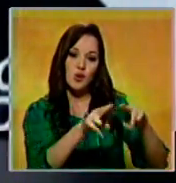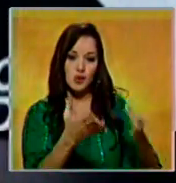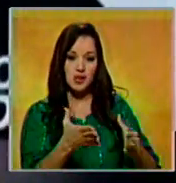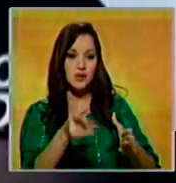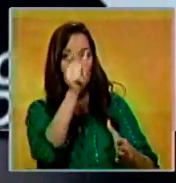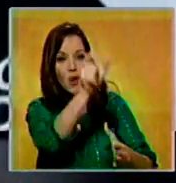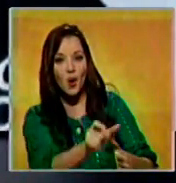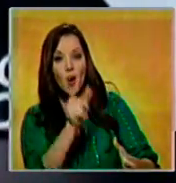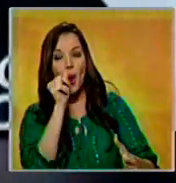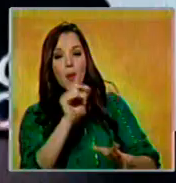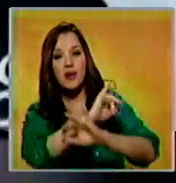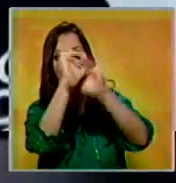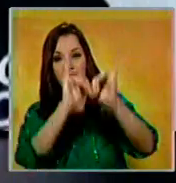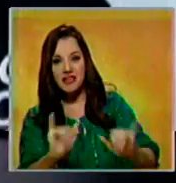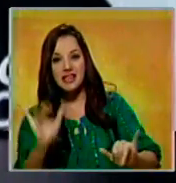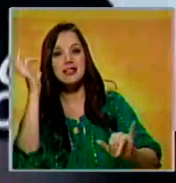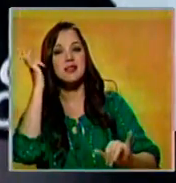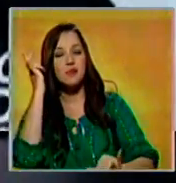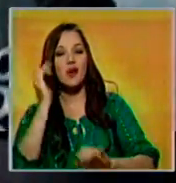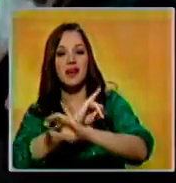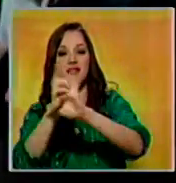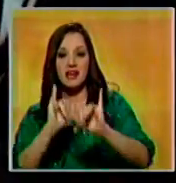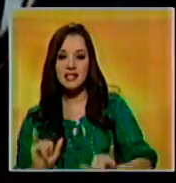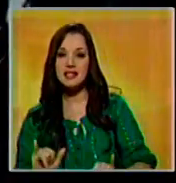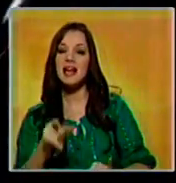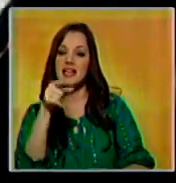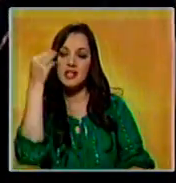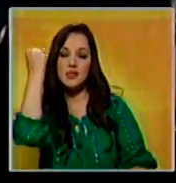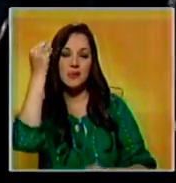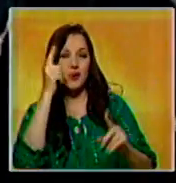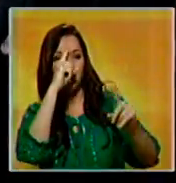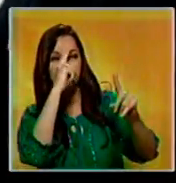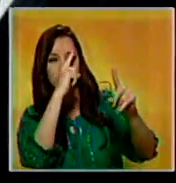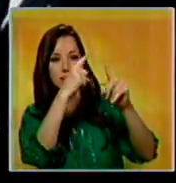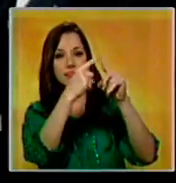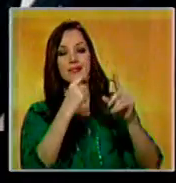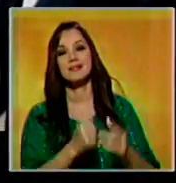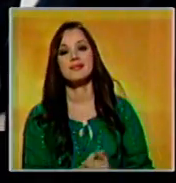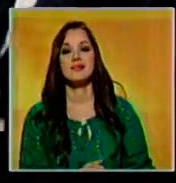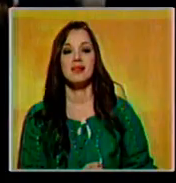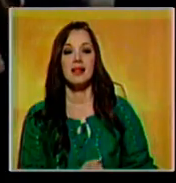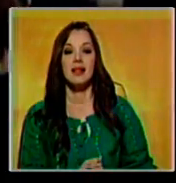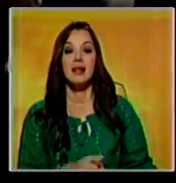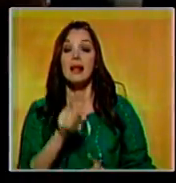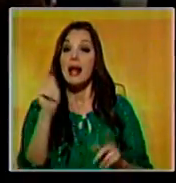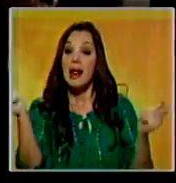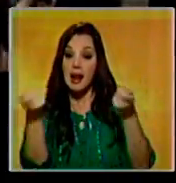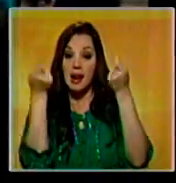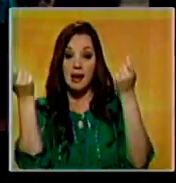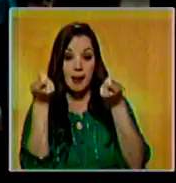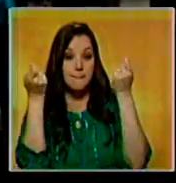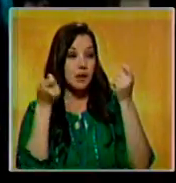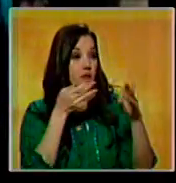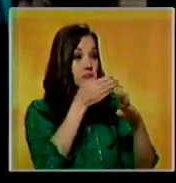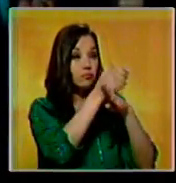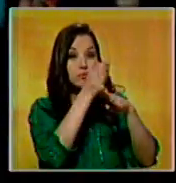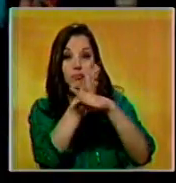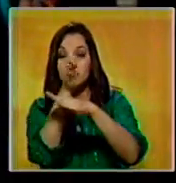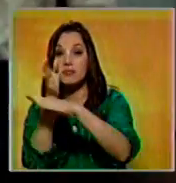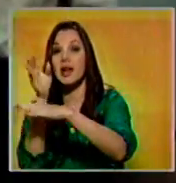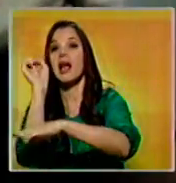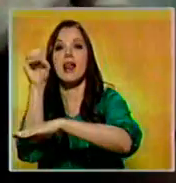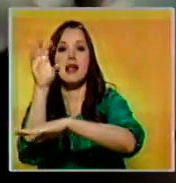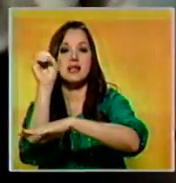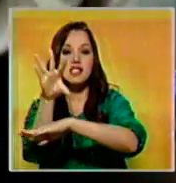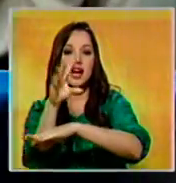unos hombres felices que creo que esa es la meta final durante el 2015 nuestra campaña continuará recorriendo el país llevando nuestras charlas a